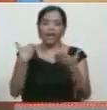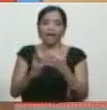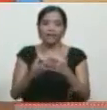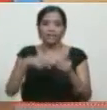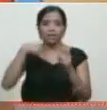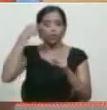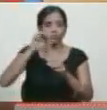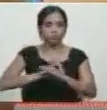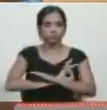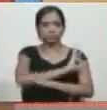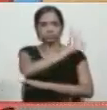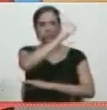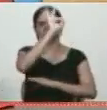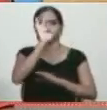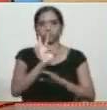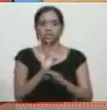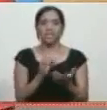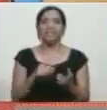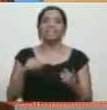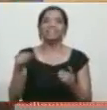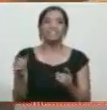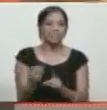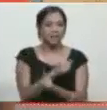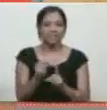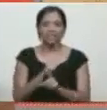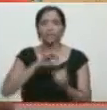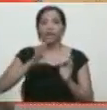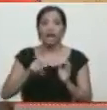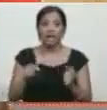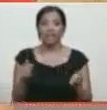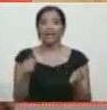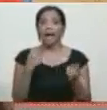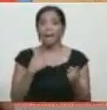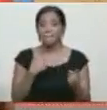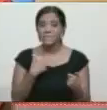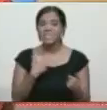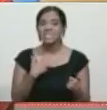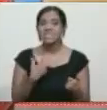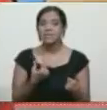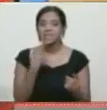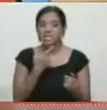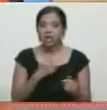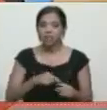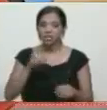maltrato, de la corrupción, de todo lo que está sucediendo allí. A mí me amenazaron de echarme a la policía.